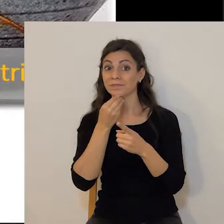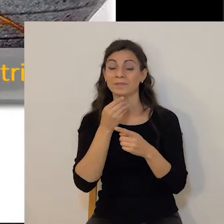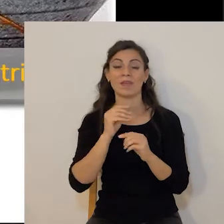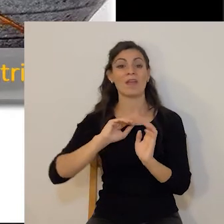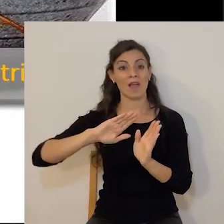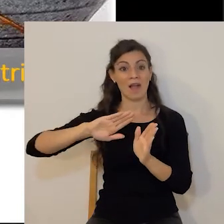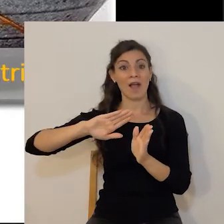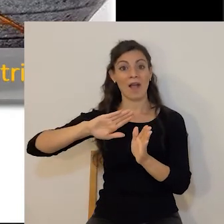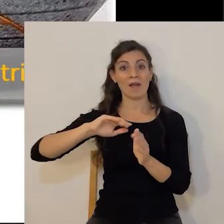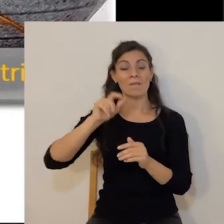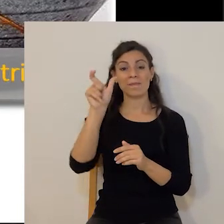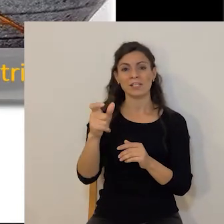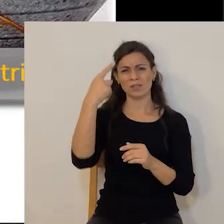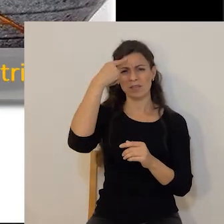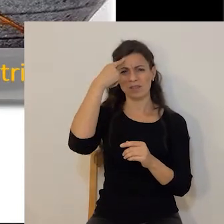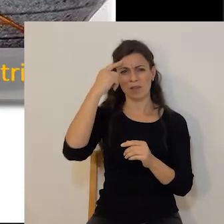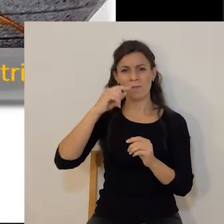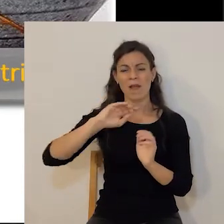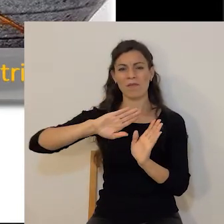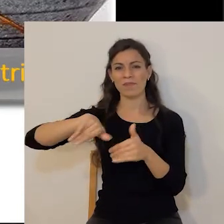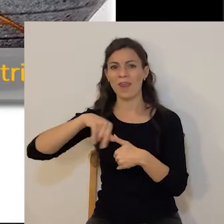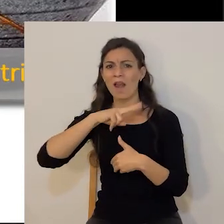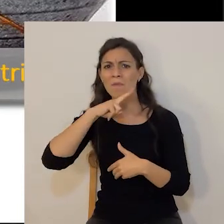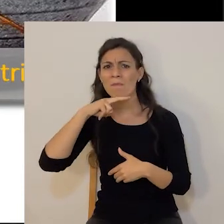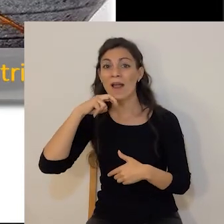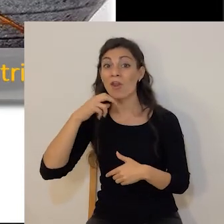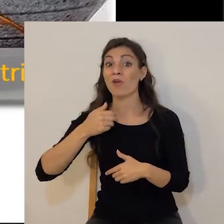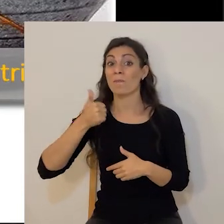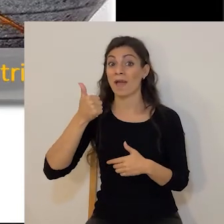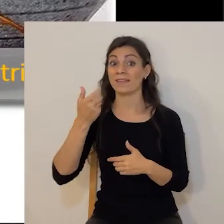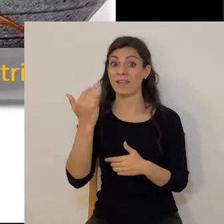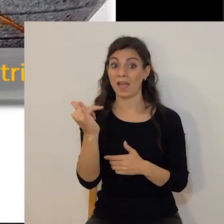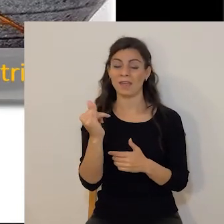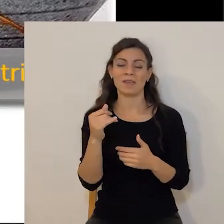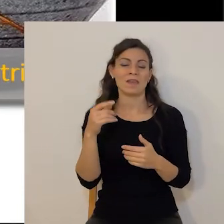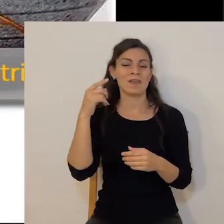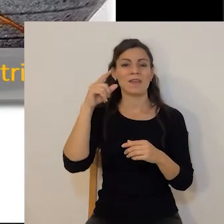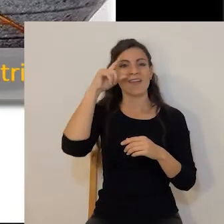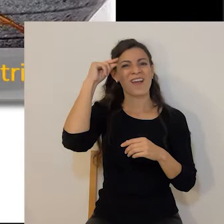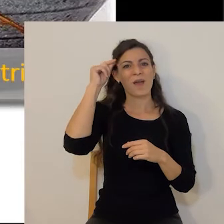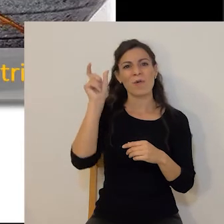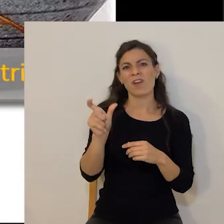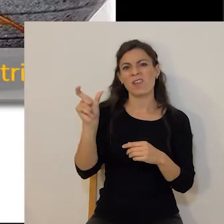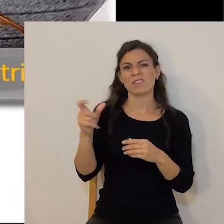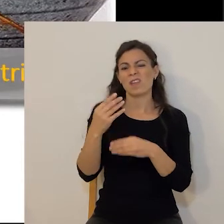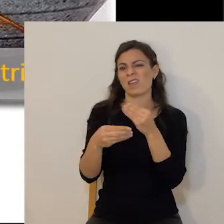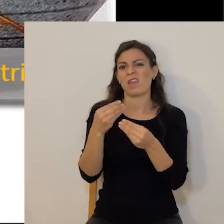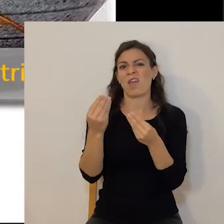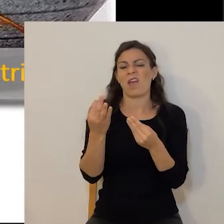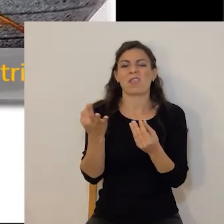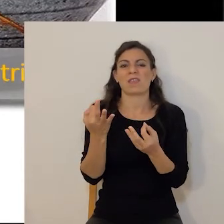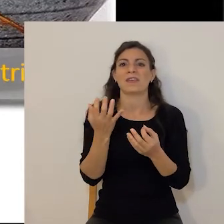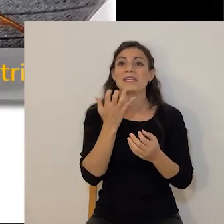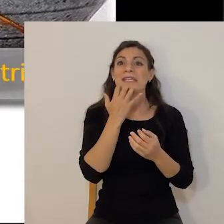final tienen más valor. ¿Y qué hacen los japoneses? Si se rompe una vasija